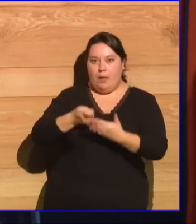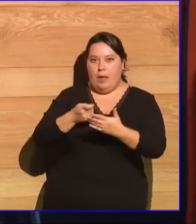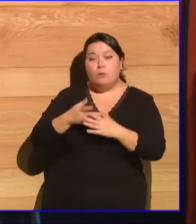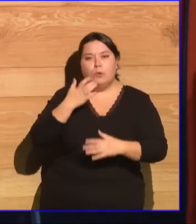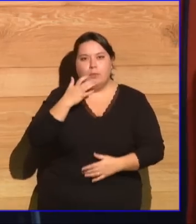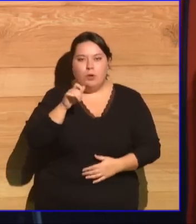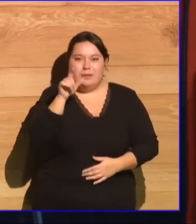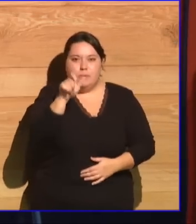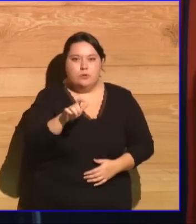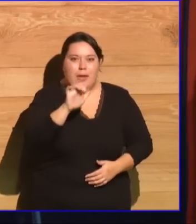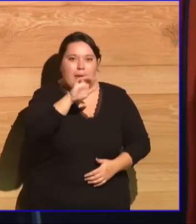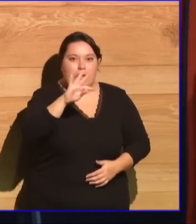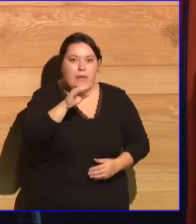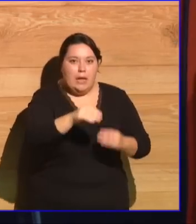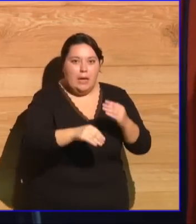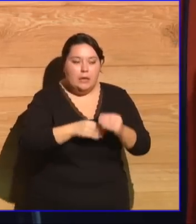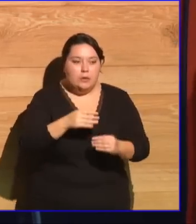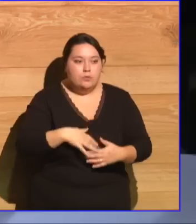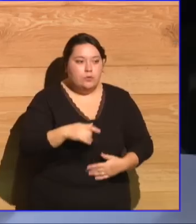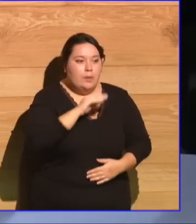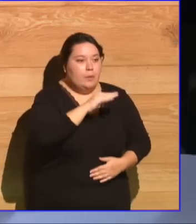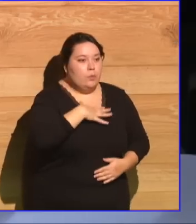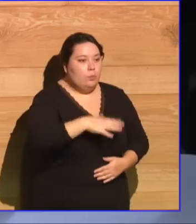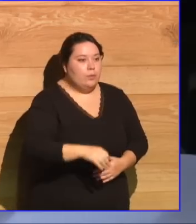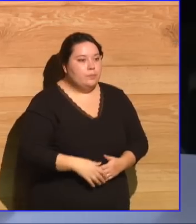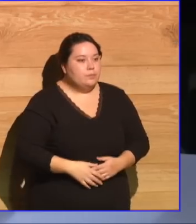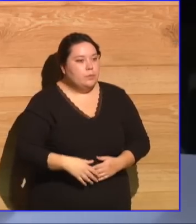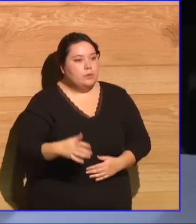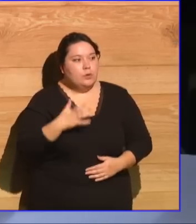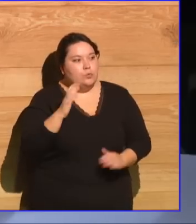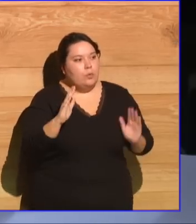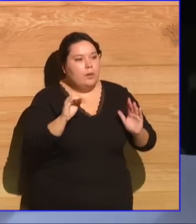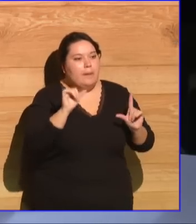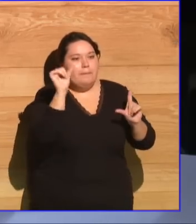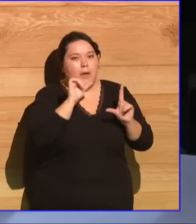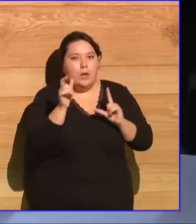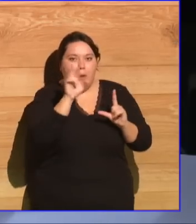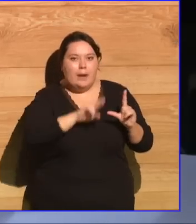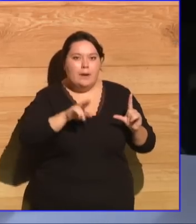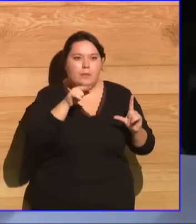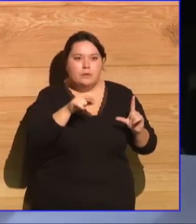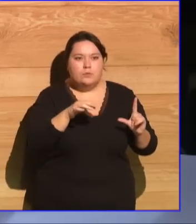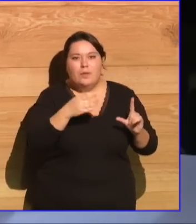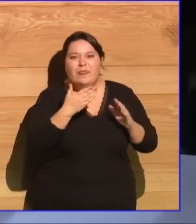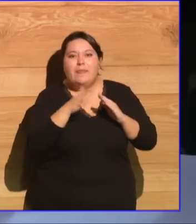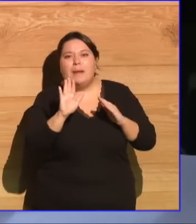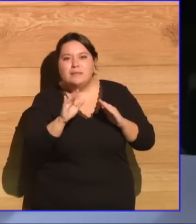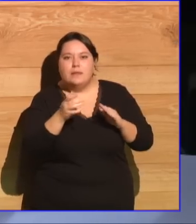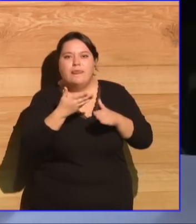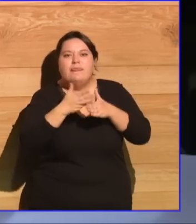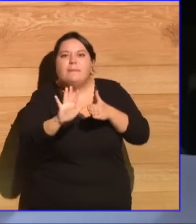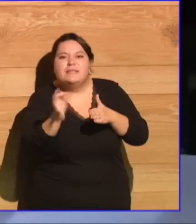hecho ET y que... ¿Puedo hacerte una pregunta, Sí, Arturo? sí, sí, por supuesto. Cuando repasas las pelis y demás, Sí, ¿eh? ¿qué es el demás?